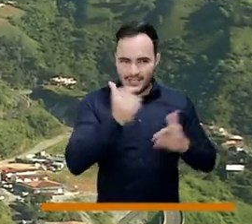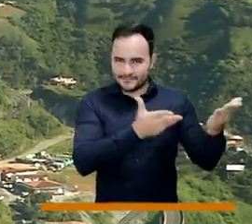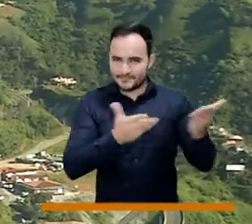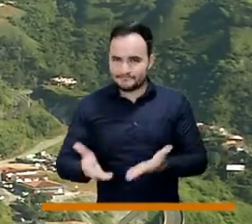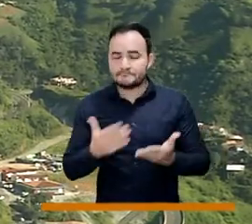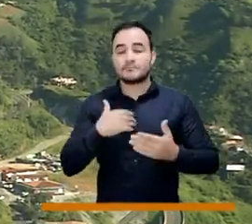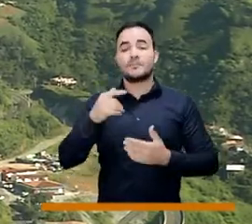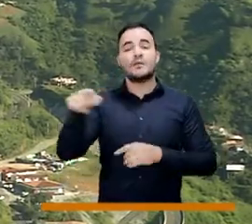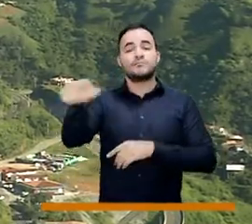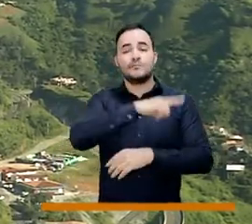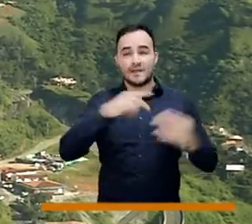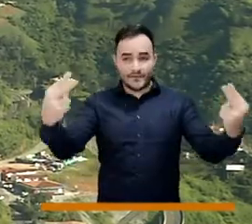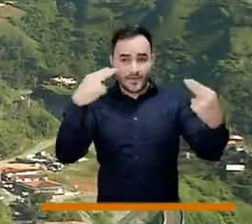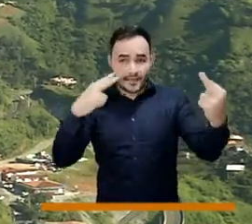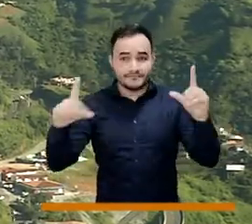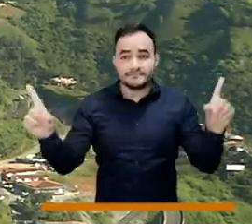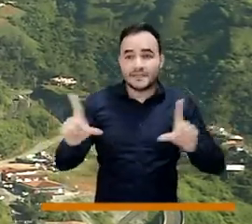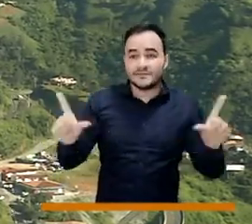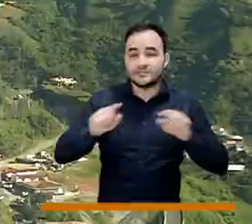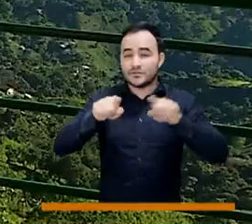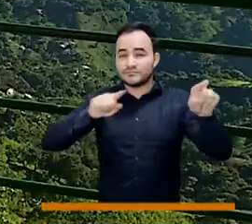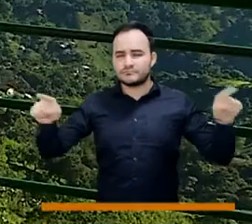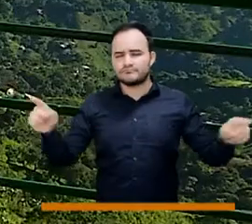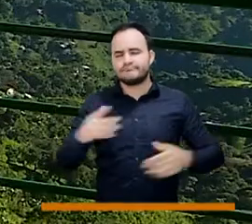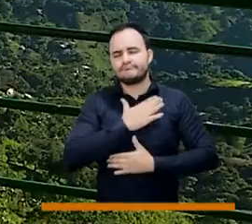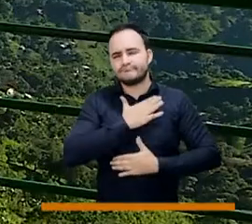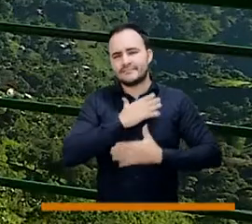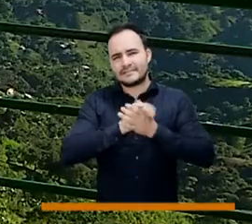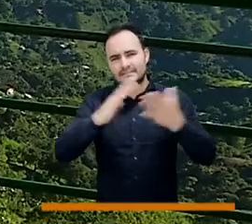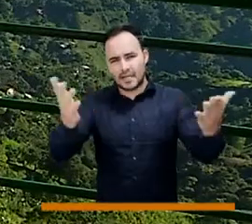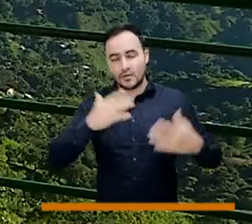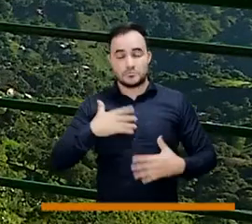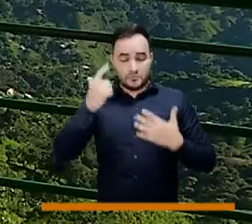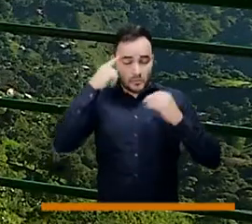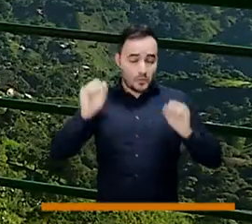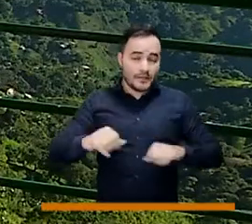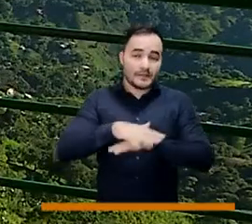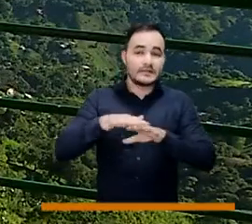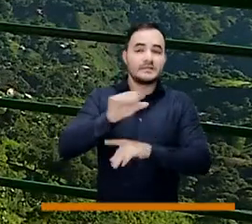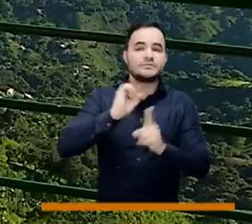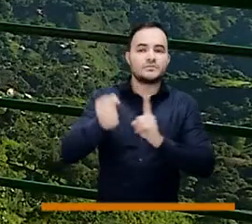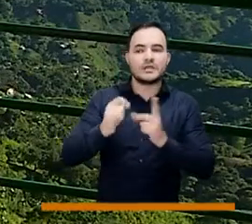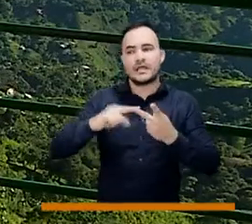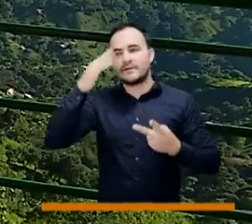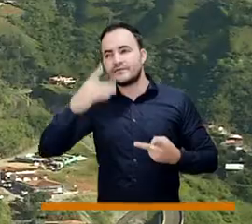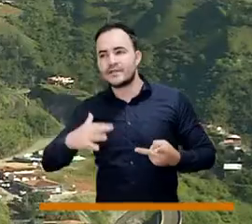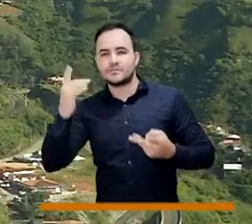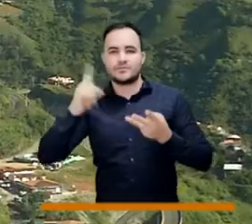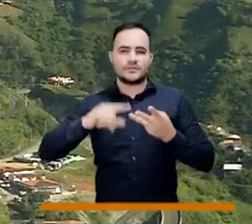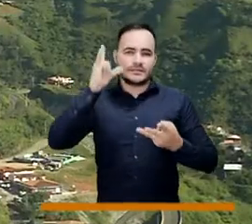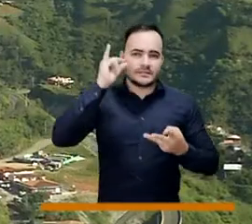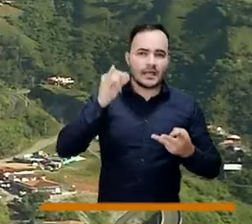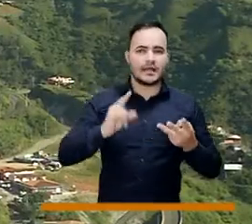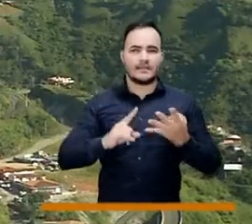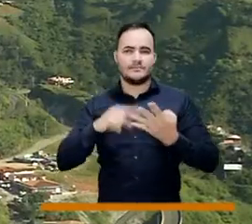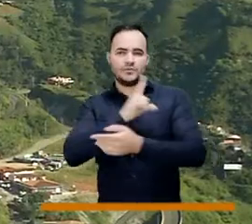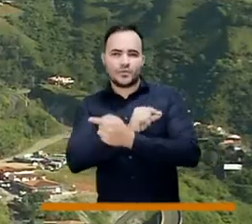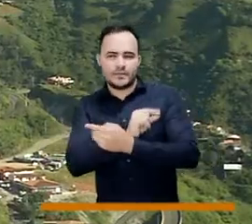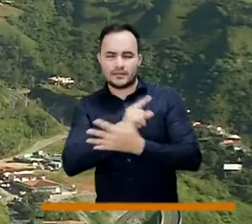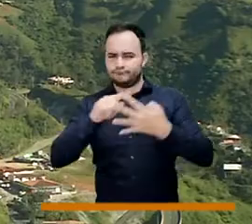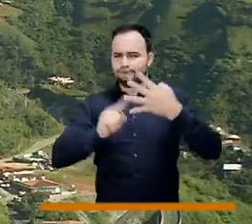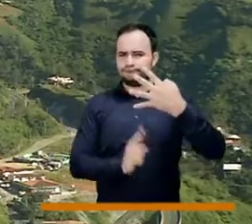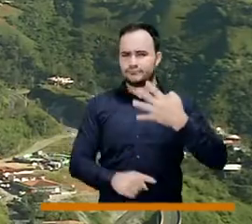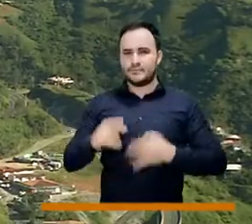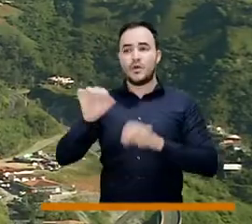para que participen a través de las redes sociales. Nos vemos en Twitter, en Instagram, en Facebook del Consejo de la Ciudad, también en las redes de nuestro